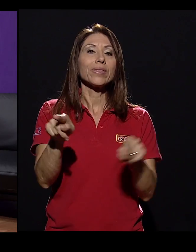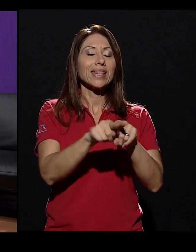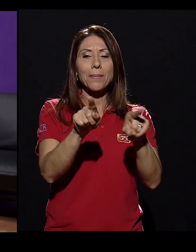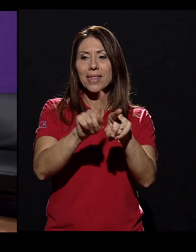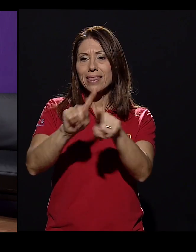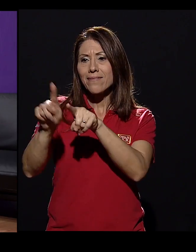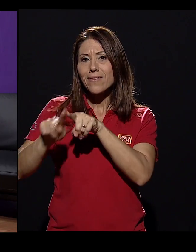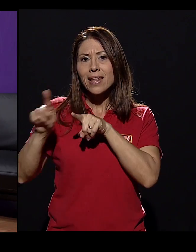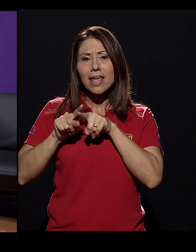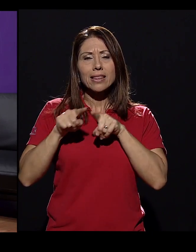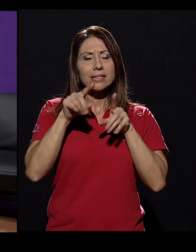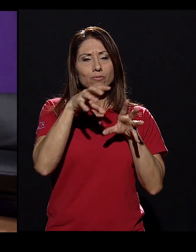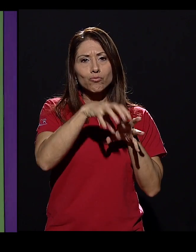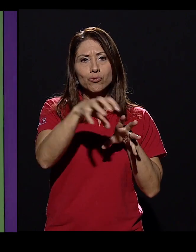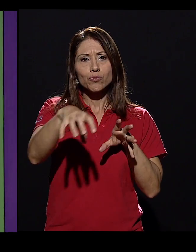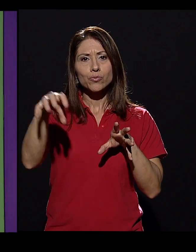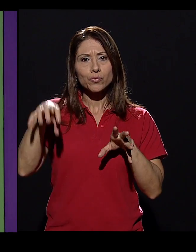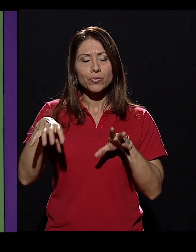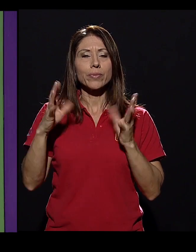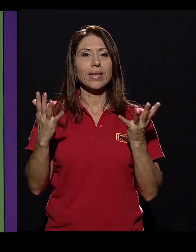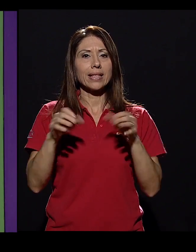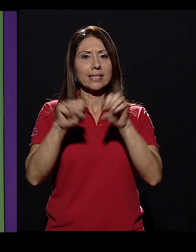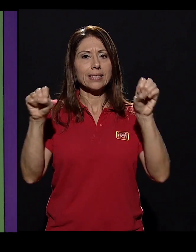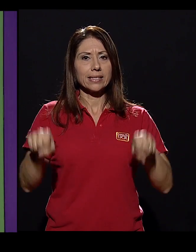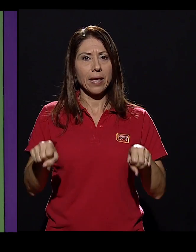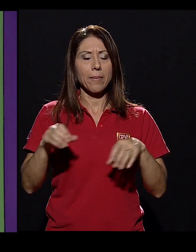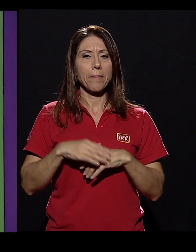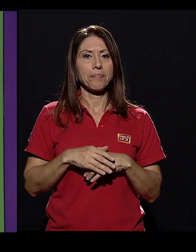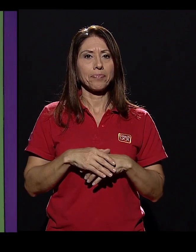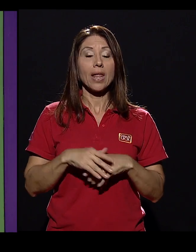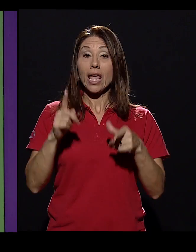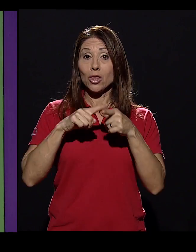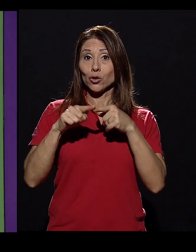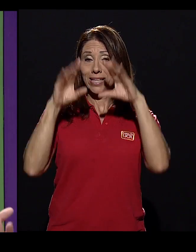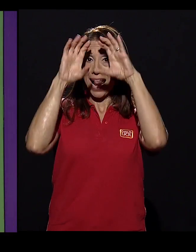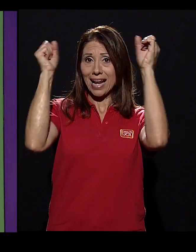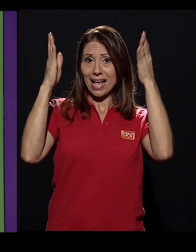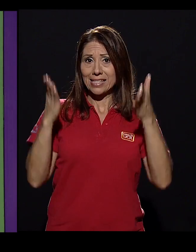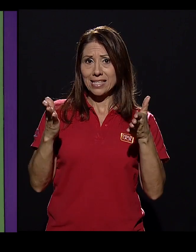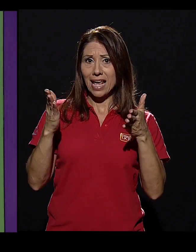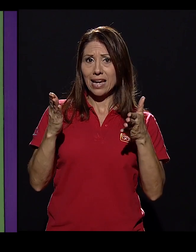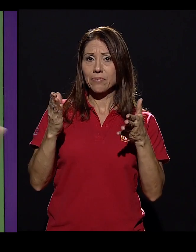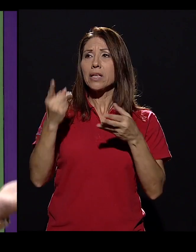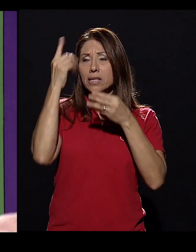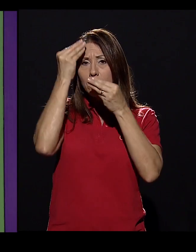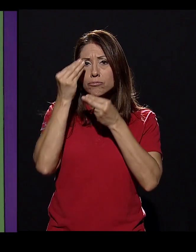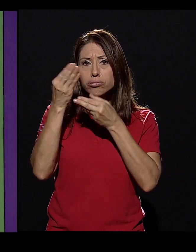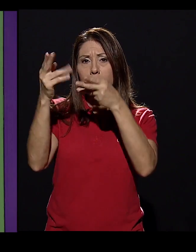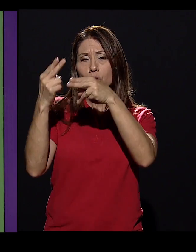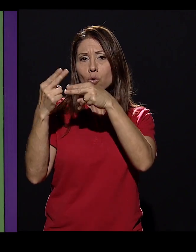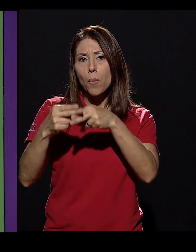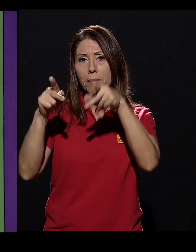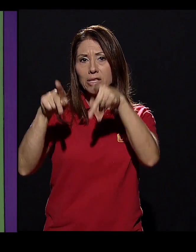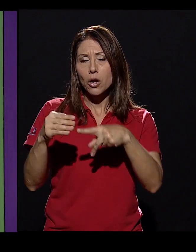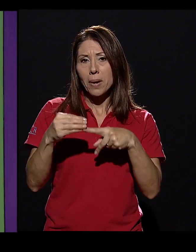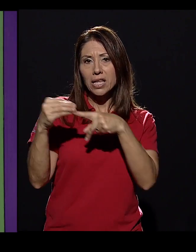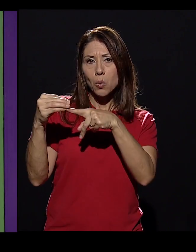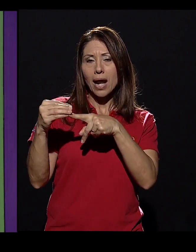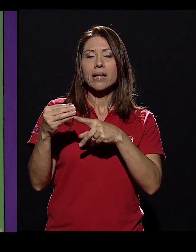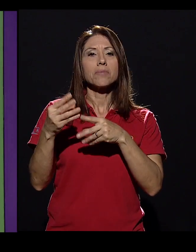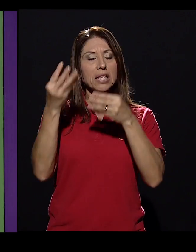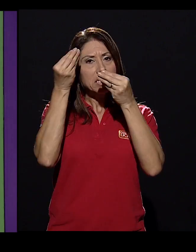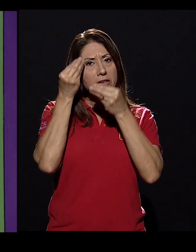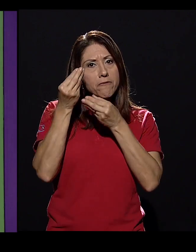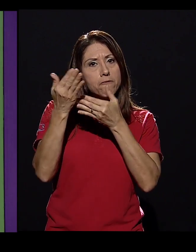de órganos del sistema. Y, digamos, se le hace saber al canciller, a alguien en particular le informa de que se está en